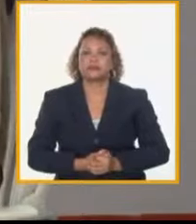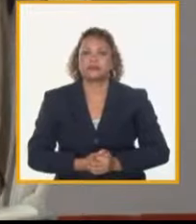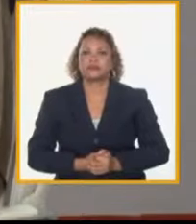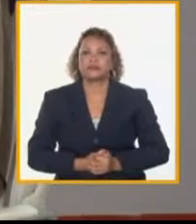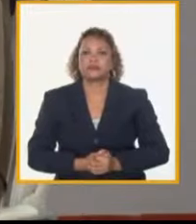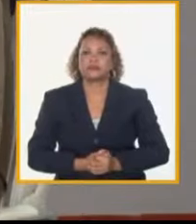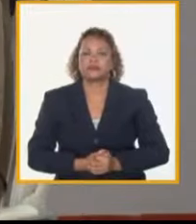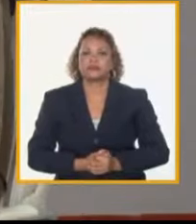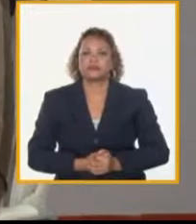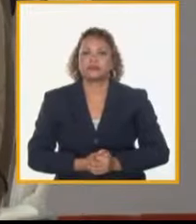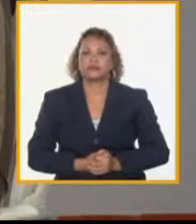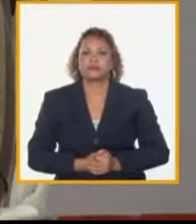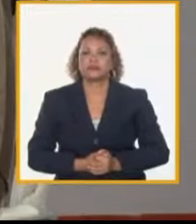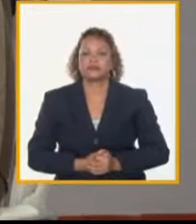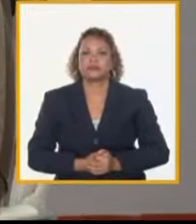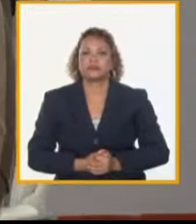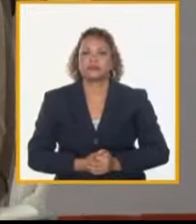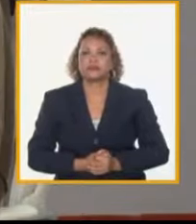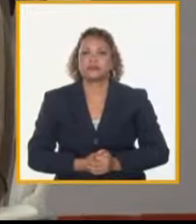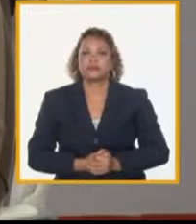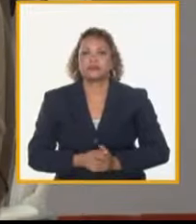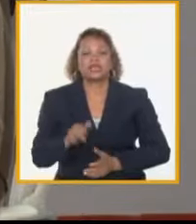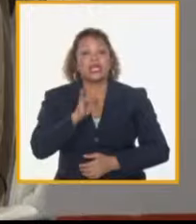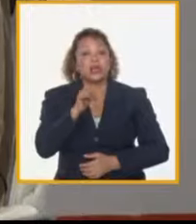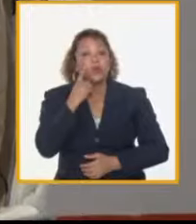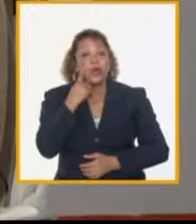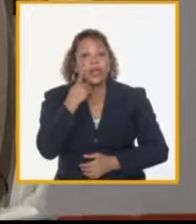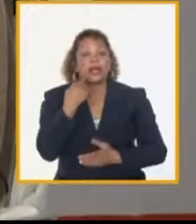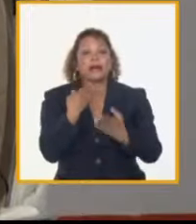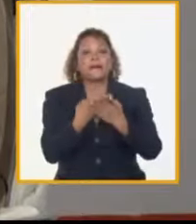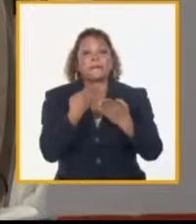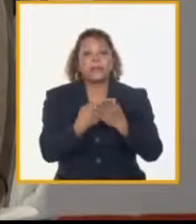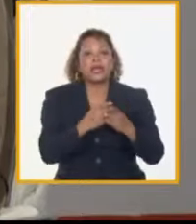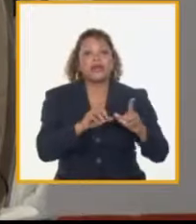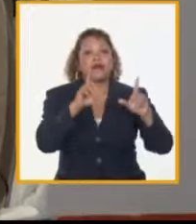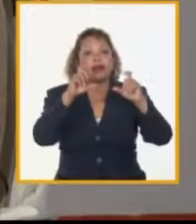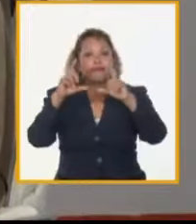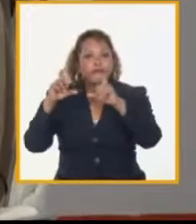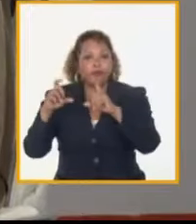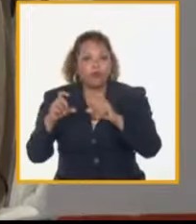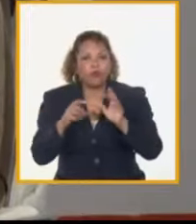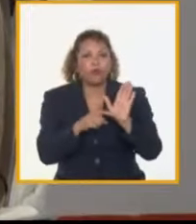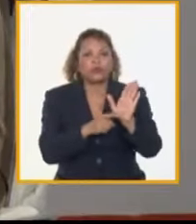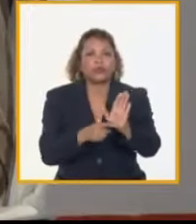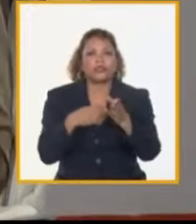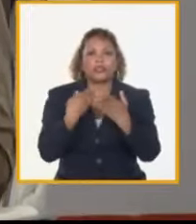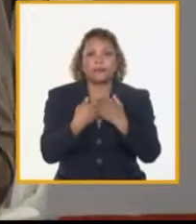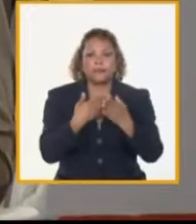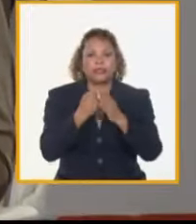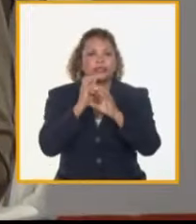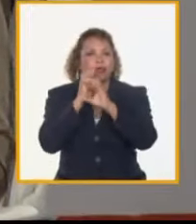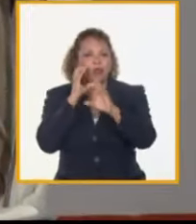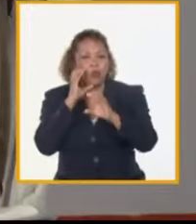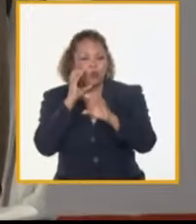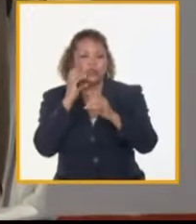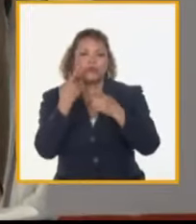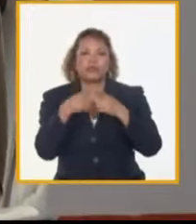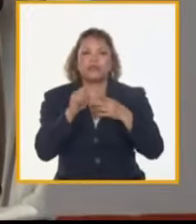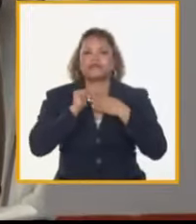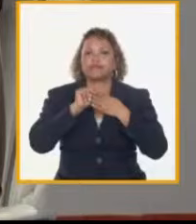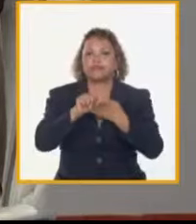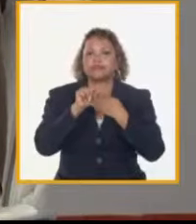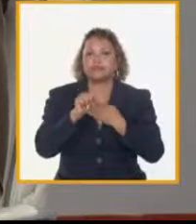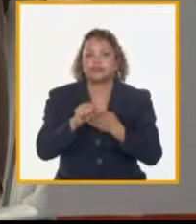muestran con imágenes de logotipos, de marcas, de la propia empresa de Hornos Nacionales, del servicio